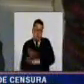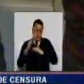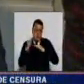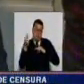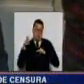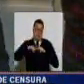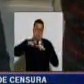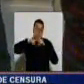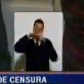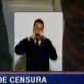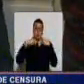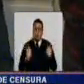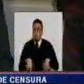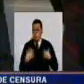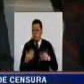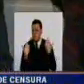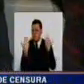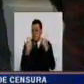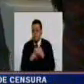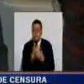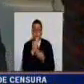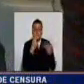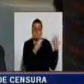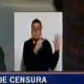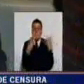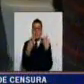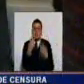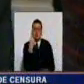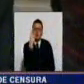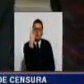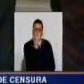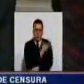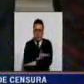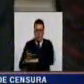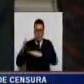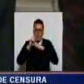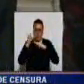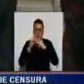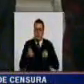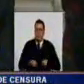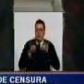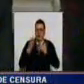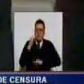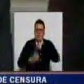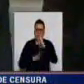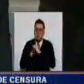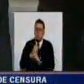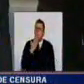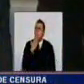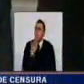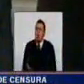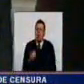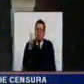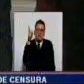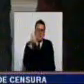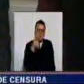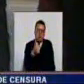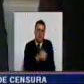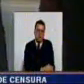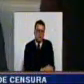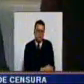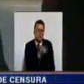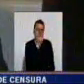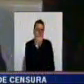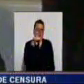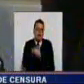certeza, 701 millones de dólares regalados a los señores extranjeros de Brookfield, simplemente porque